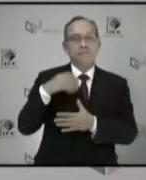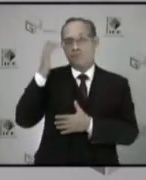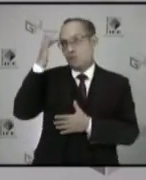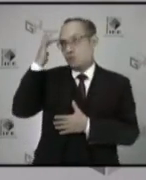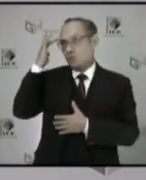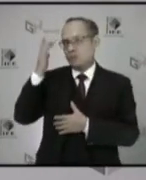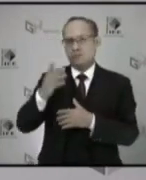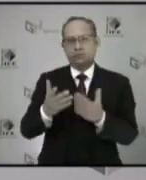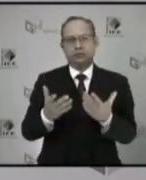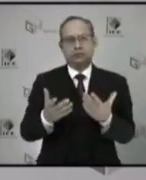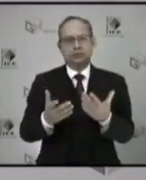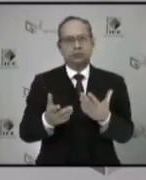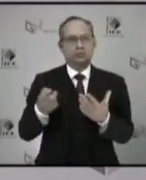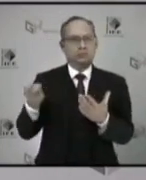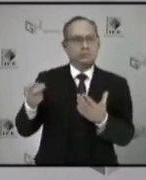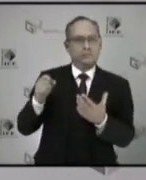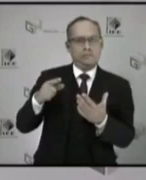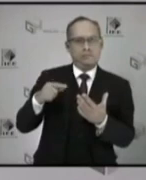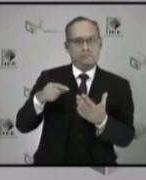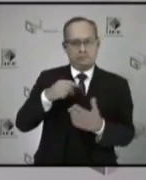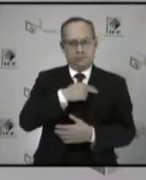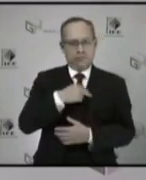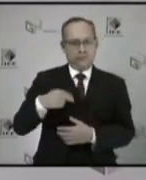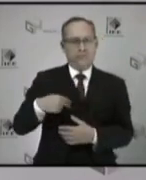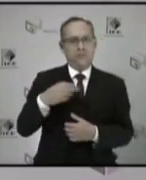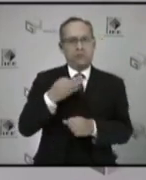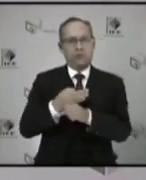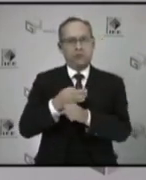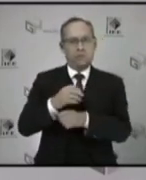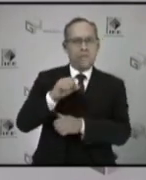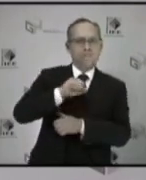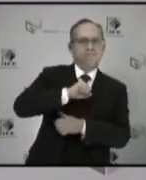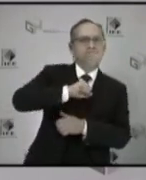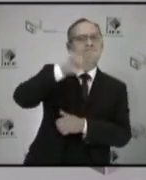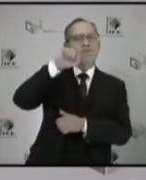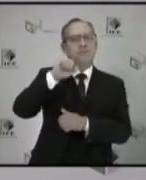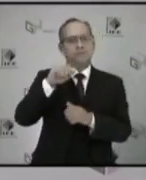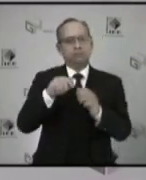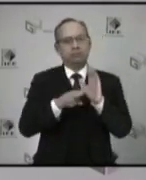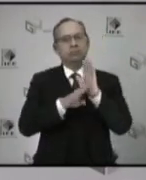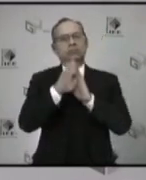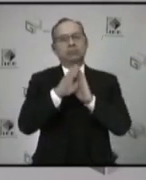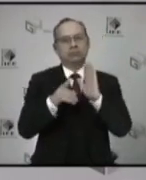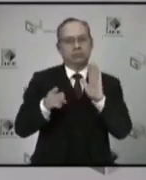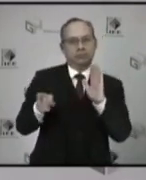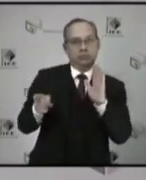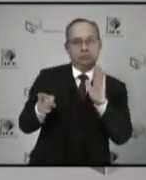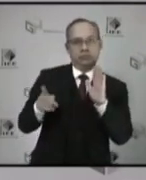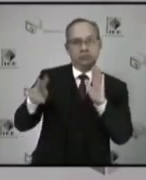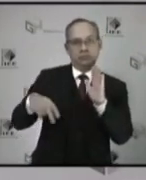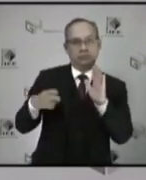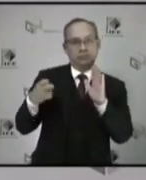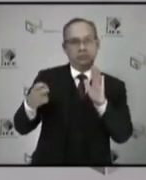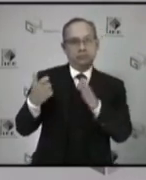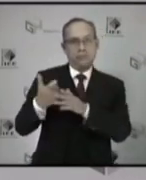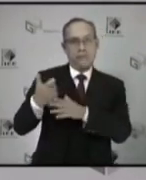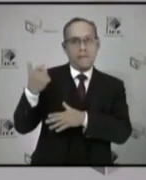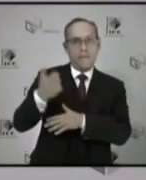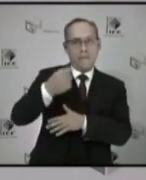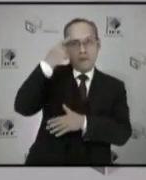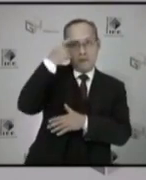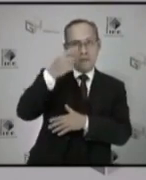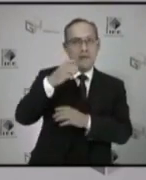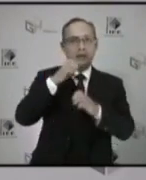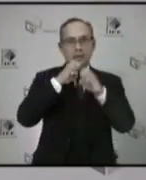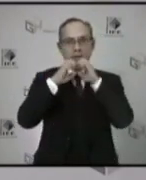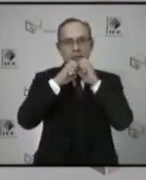hoy estamos arriba en la encuesta. Él no le gusta, por eso paga encuestas. A mí me gustaría simplemente que explique qué ha hecho